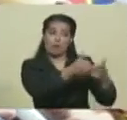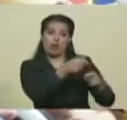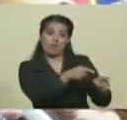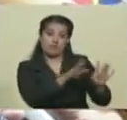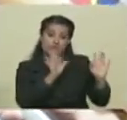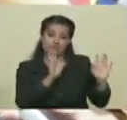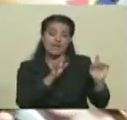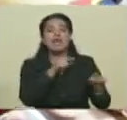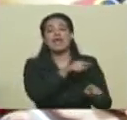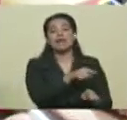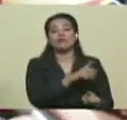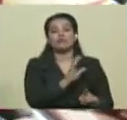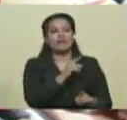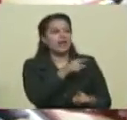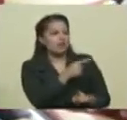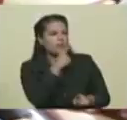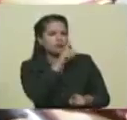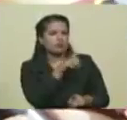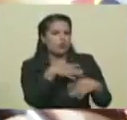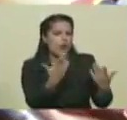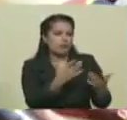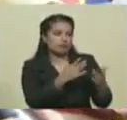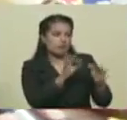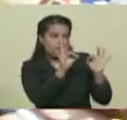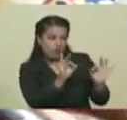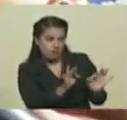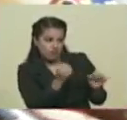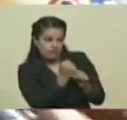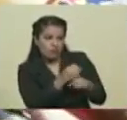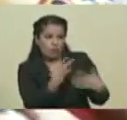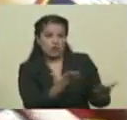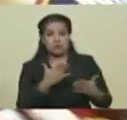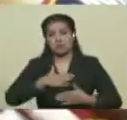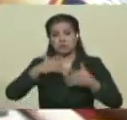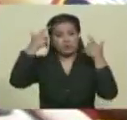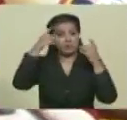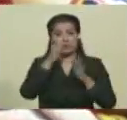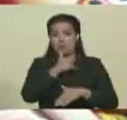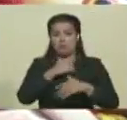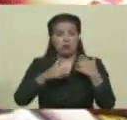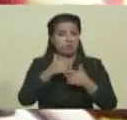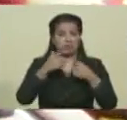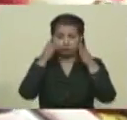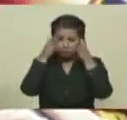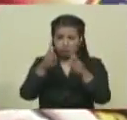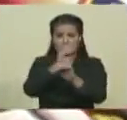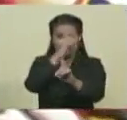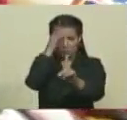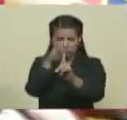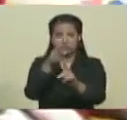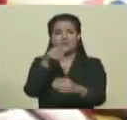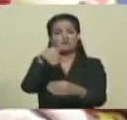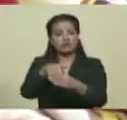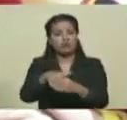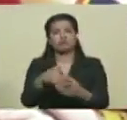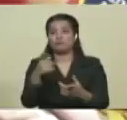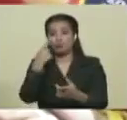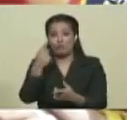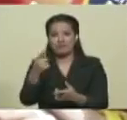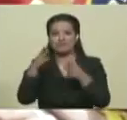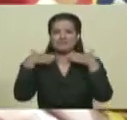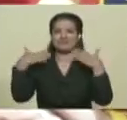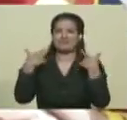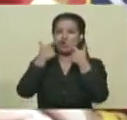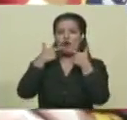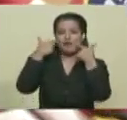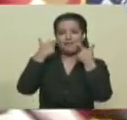muy grande. ¿Cuál es el método que se va a utilizar? En el chavismo no tenemos problema de eso. Por eso hay tanta alegría en las votaciones, en los centros electorales,